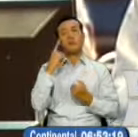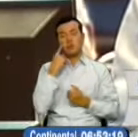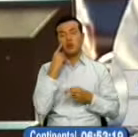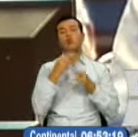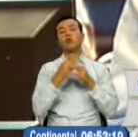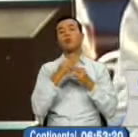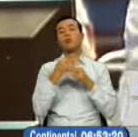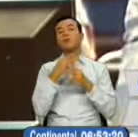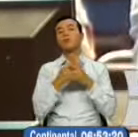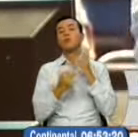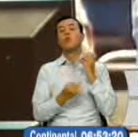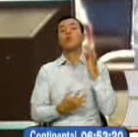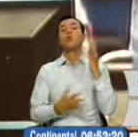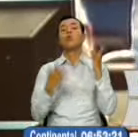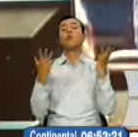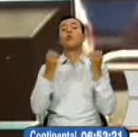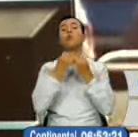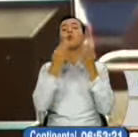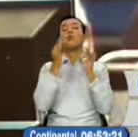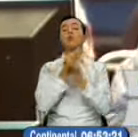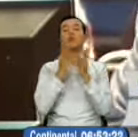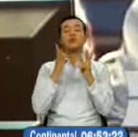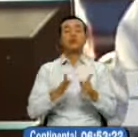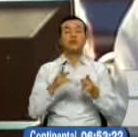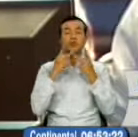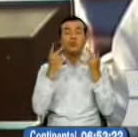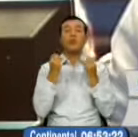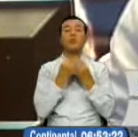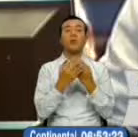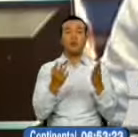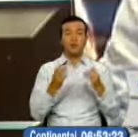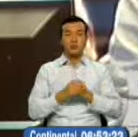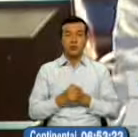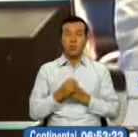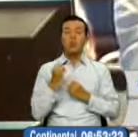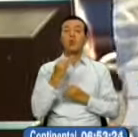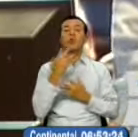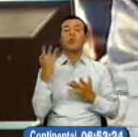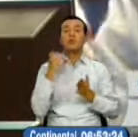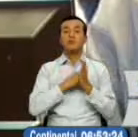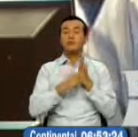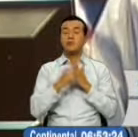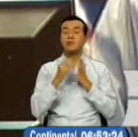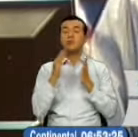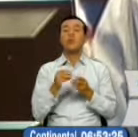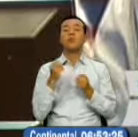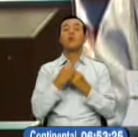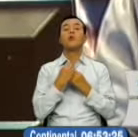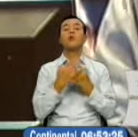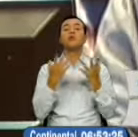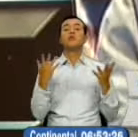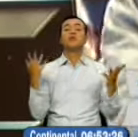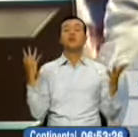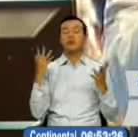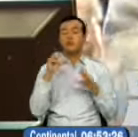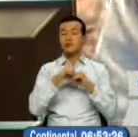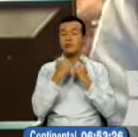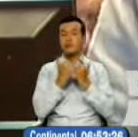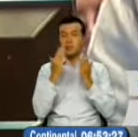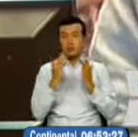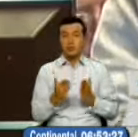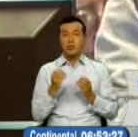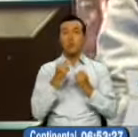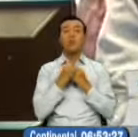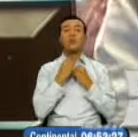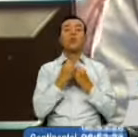lista. ¿Cuántos funcionarios públicos, cuántos ministros, cuántos asambleístas